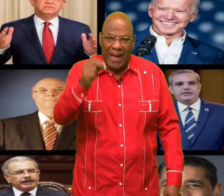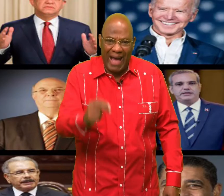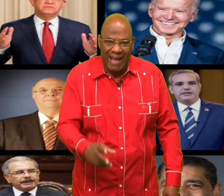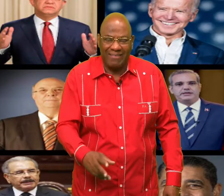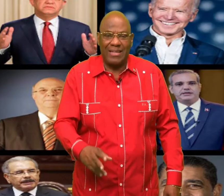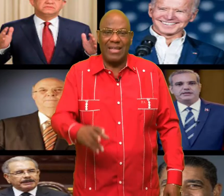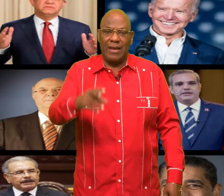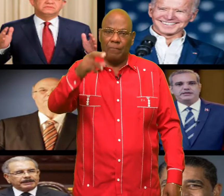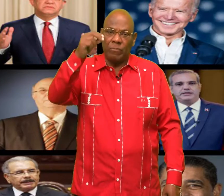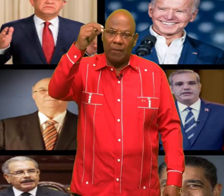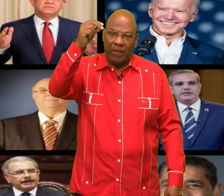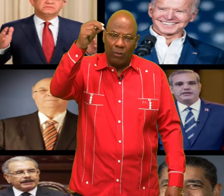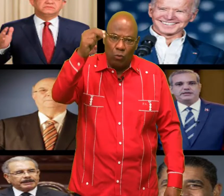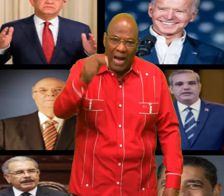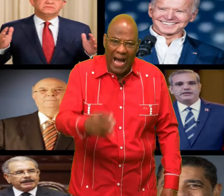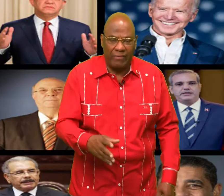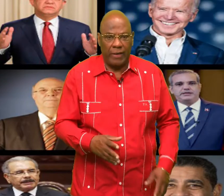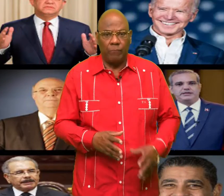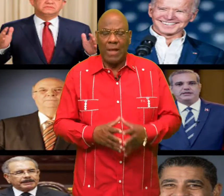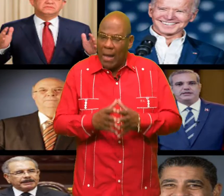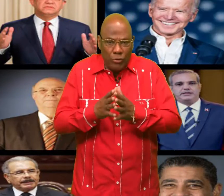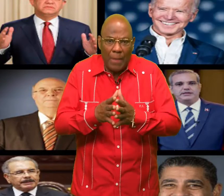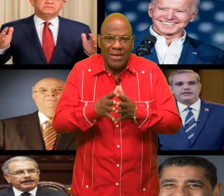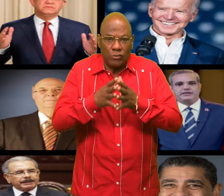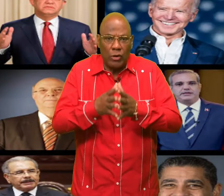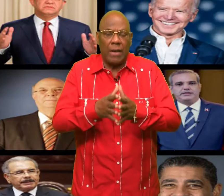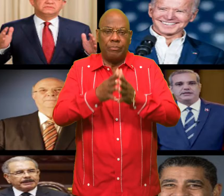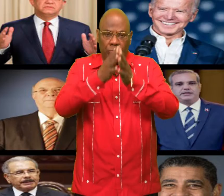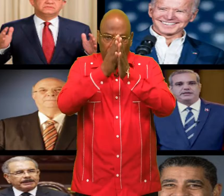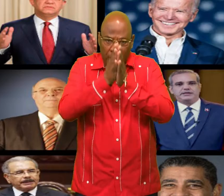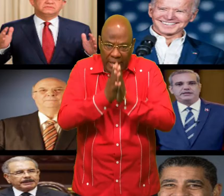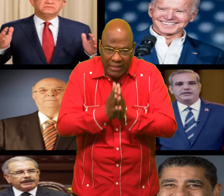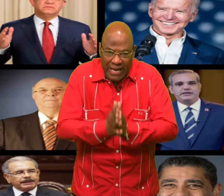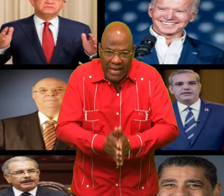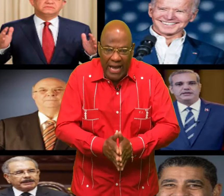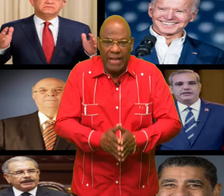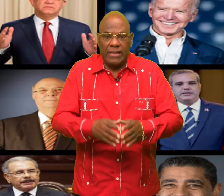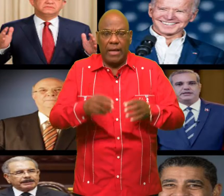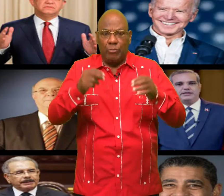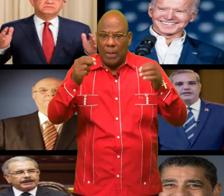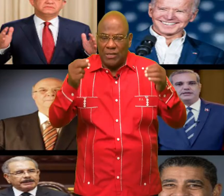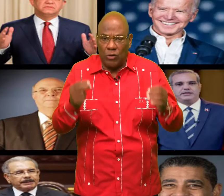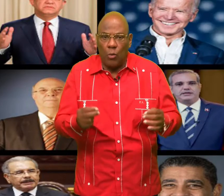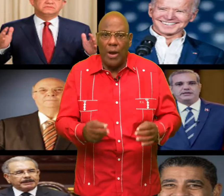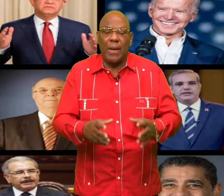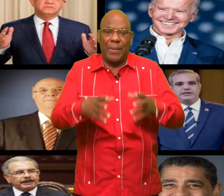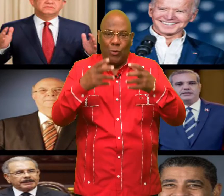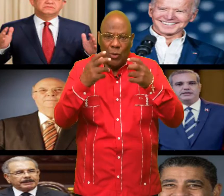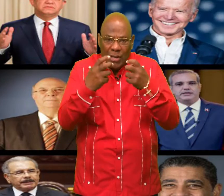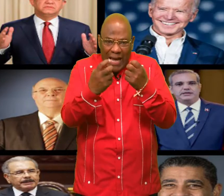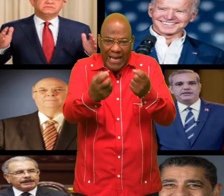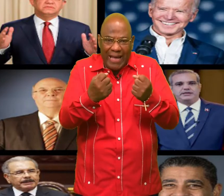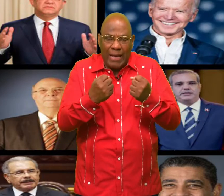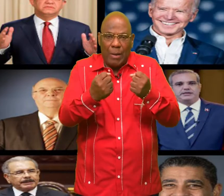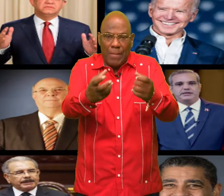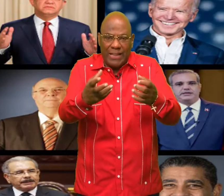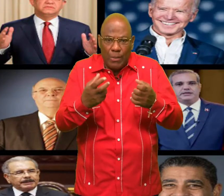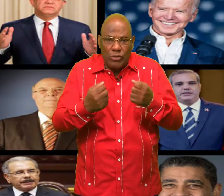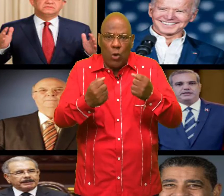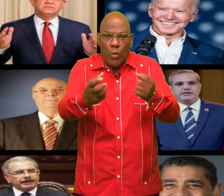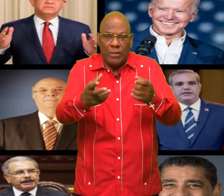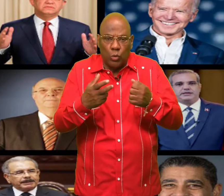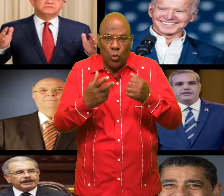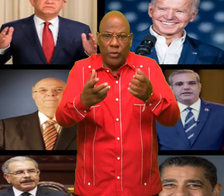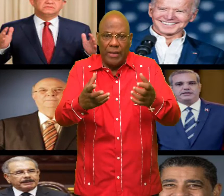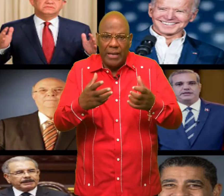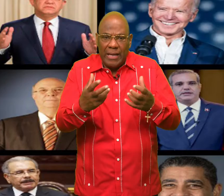que prepararse, tienen que educarse. Hay muchas personas inteligentes, muchas personas buenas, pero hay que meter